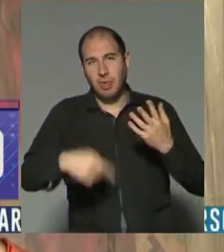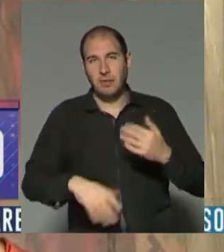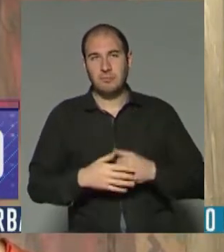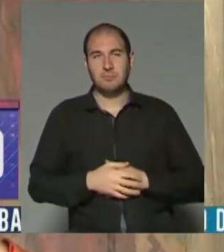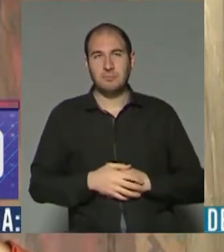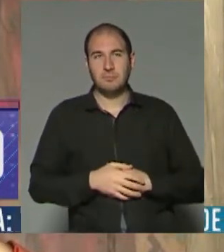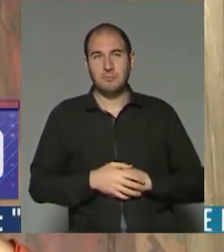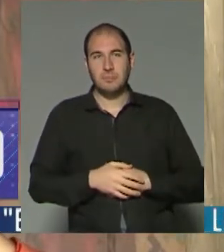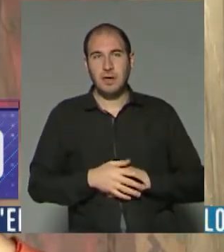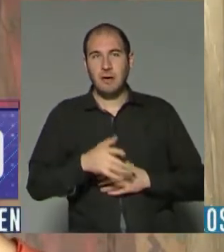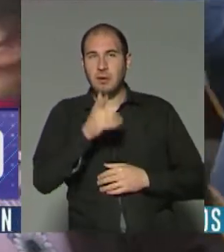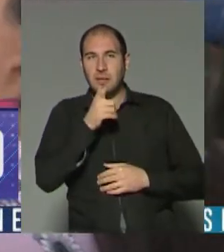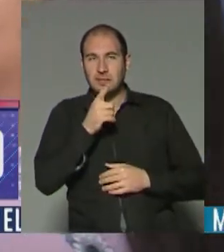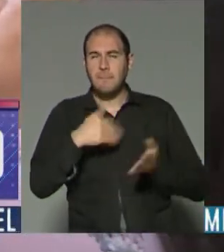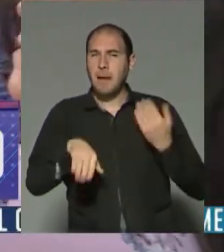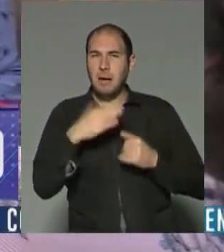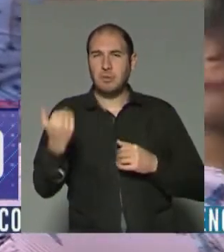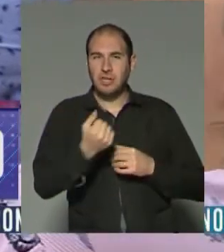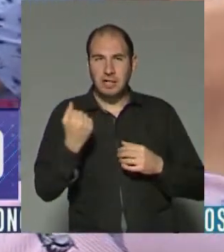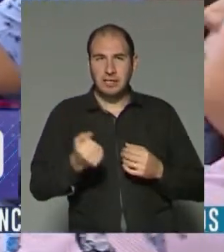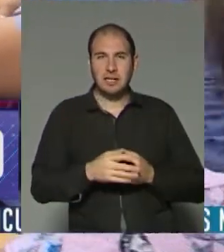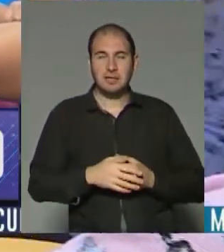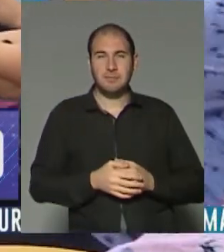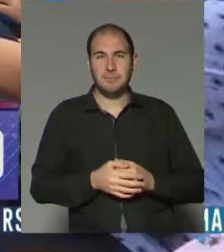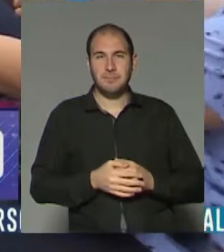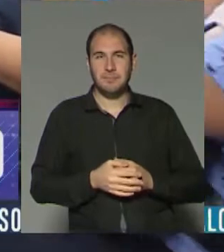¿no? Yo creo que la clave está, digamos, en el cambio